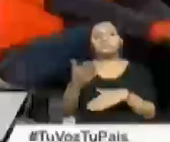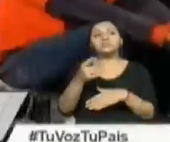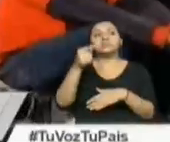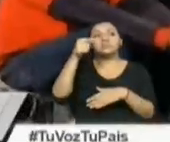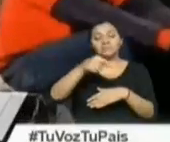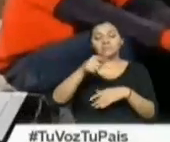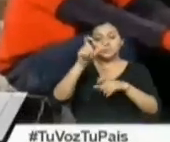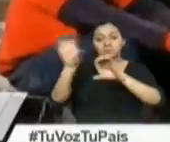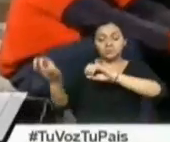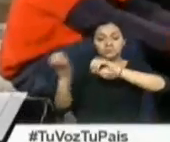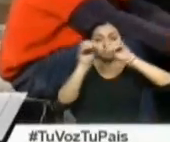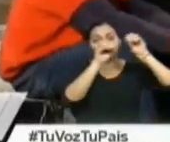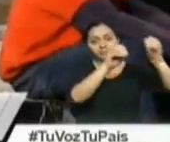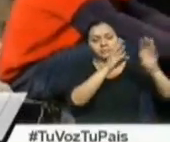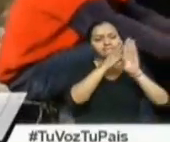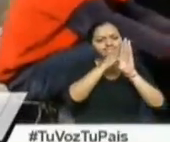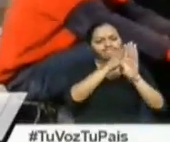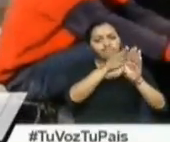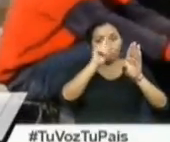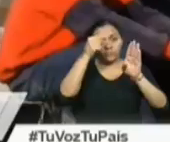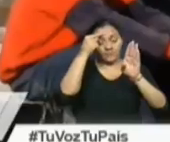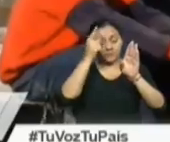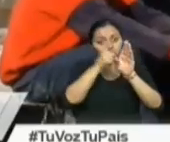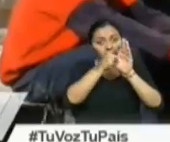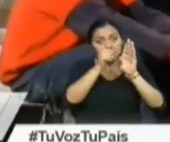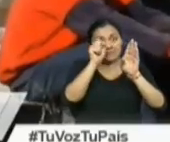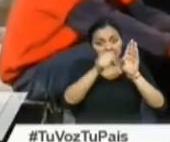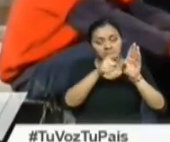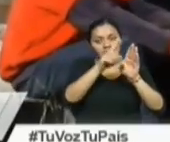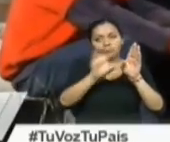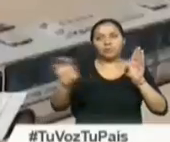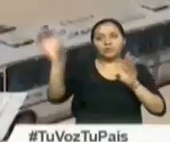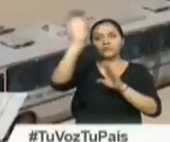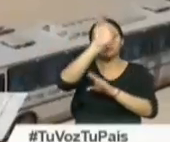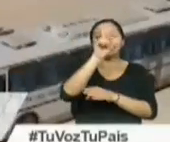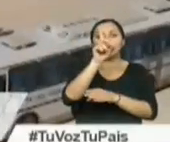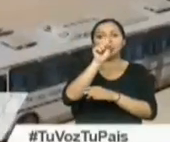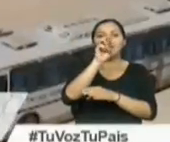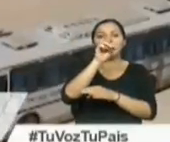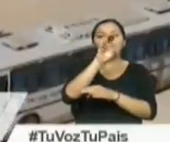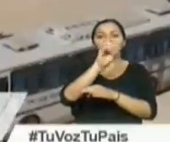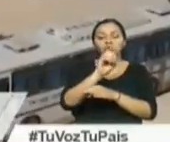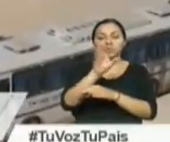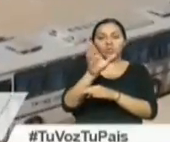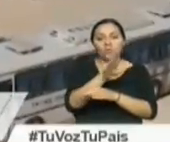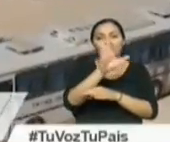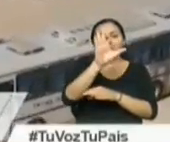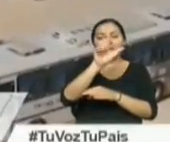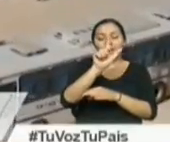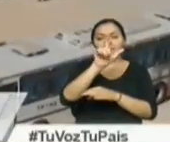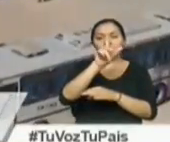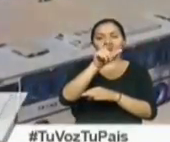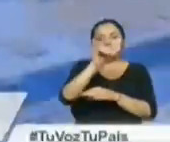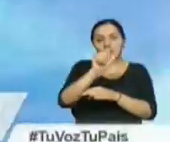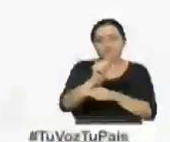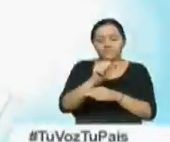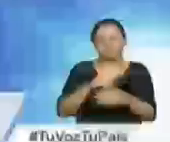desalojados leales al gobierno tendrá como destino final las provincias de Damasco y Latakia. el de los rebeldes Idlib.